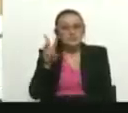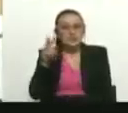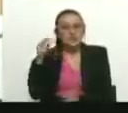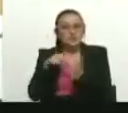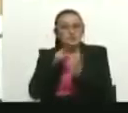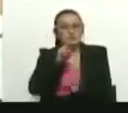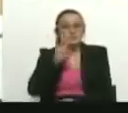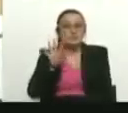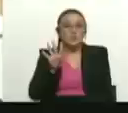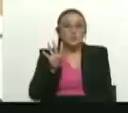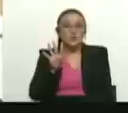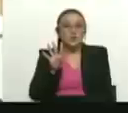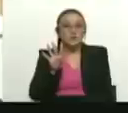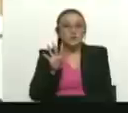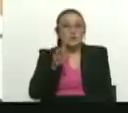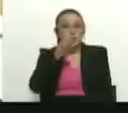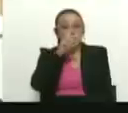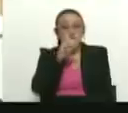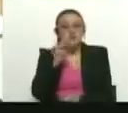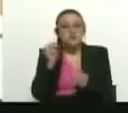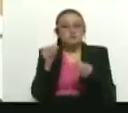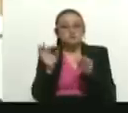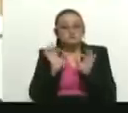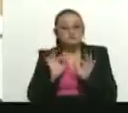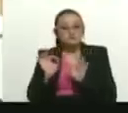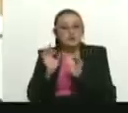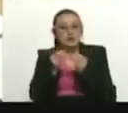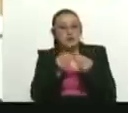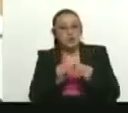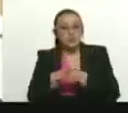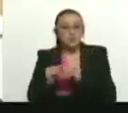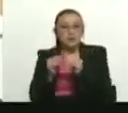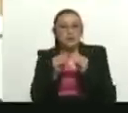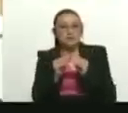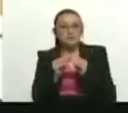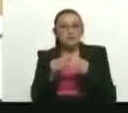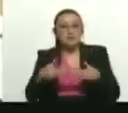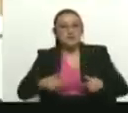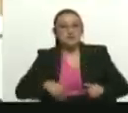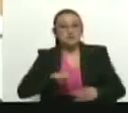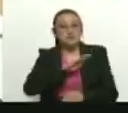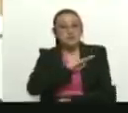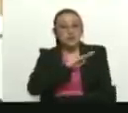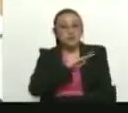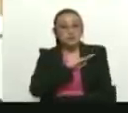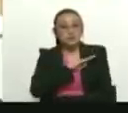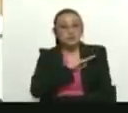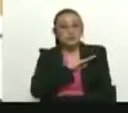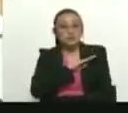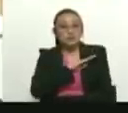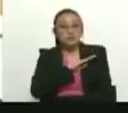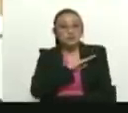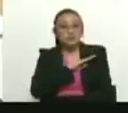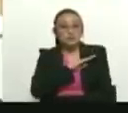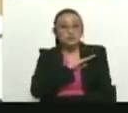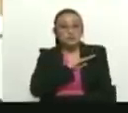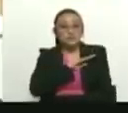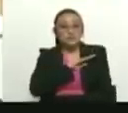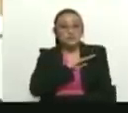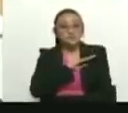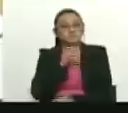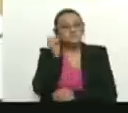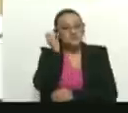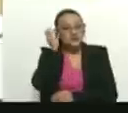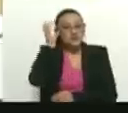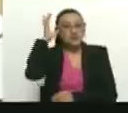2024, van a ser años de consolidación de esa recuperación con esfuerzo propio, con